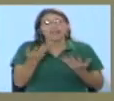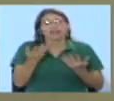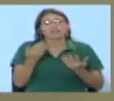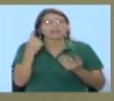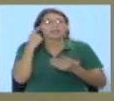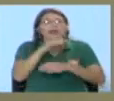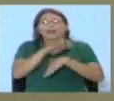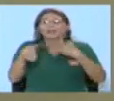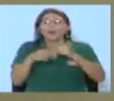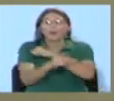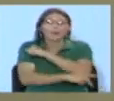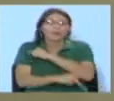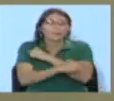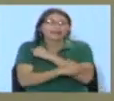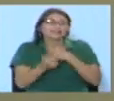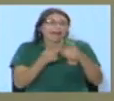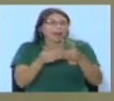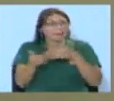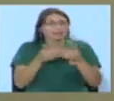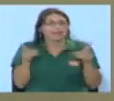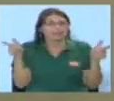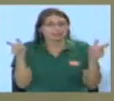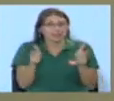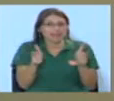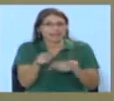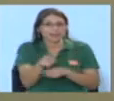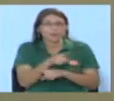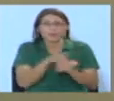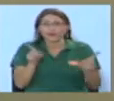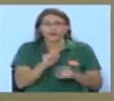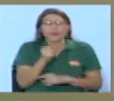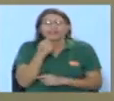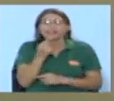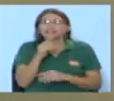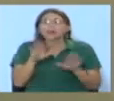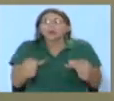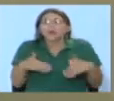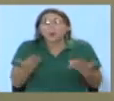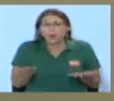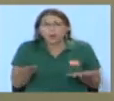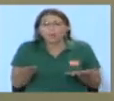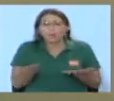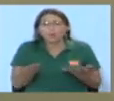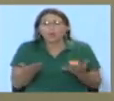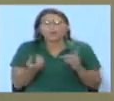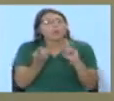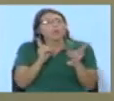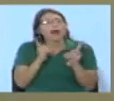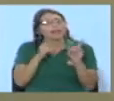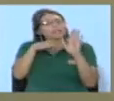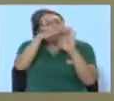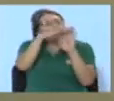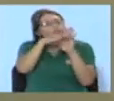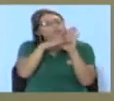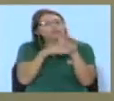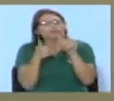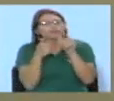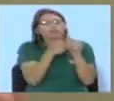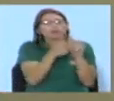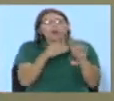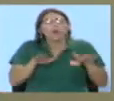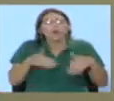país, que a pesar de tan pequeño en realidad que es, cómo es que los proveedores de los servicios pueden instalar